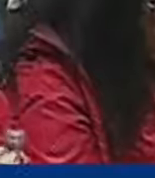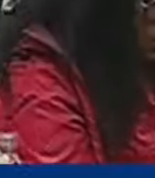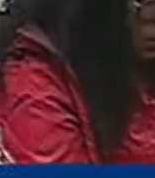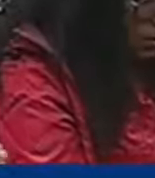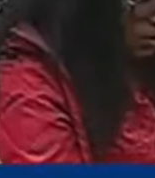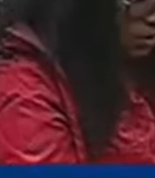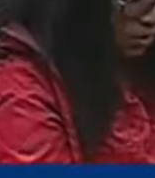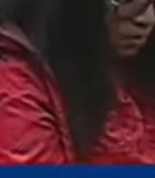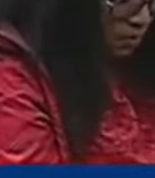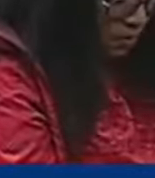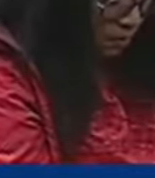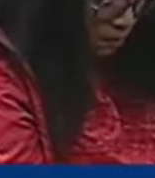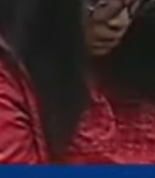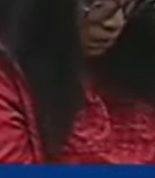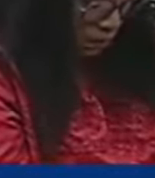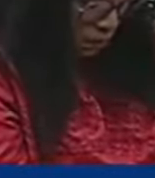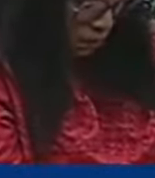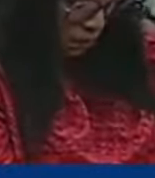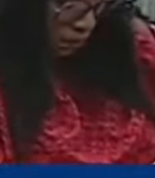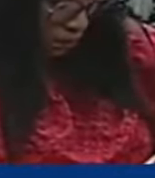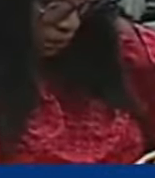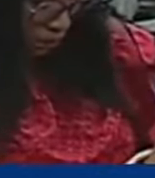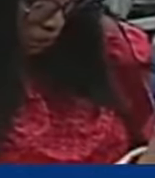que hayan aceptado esta invitación